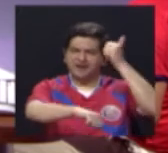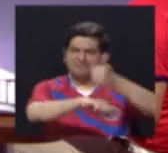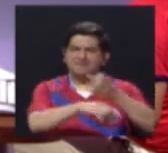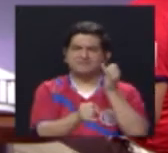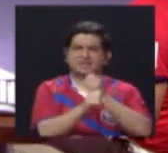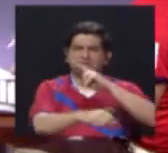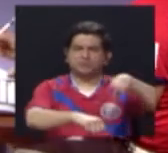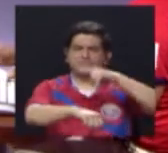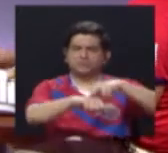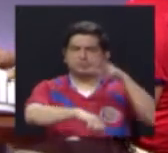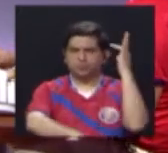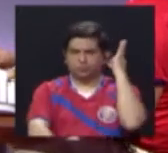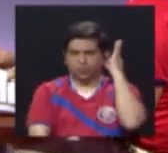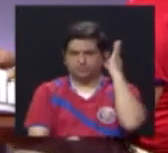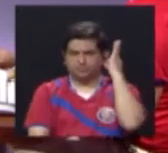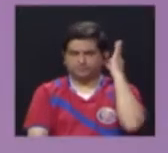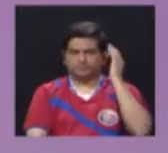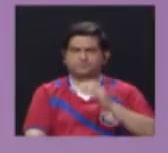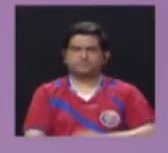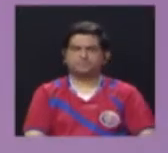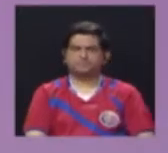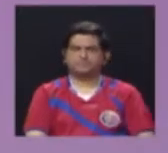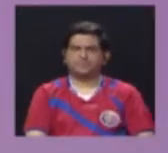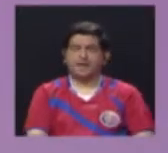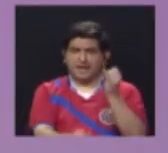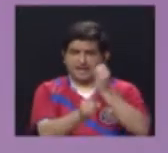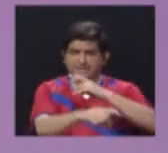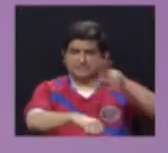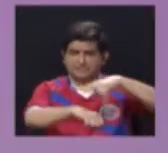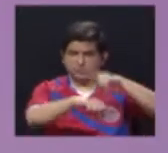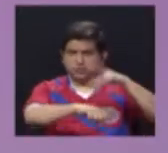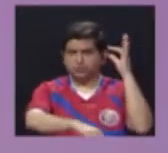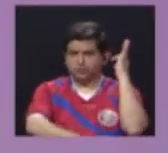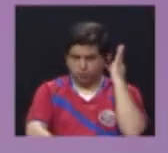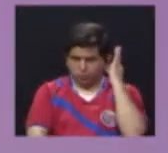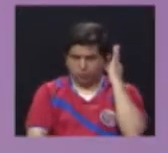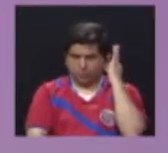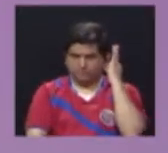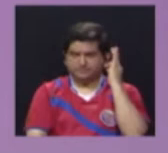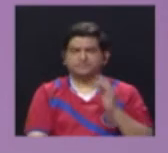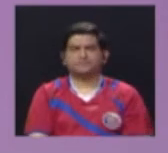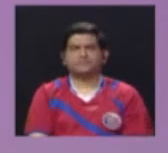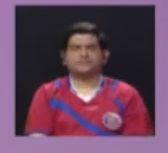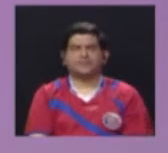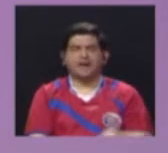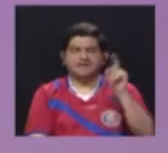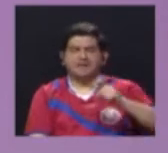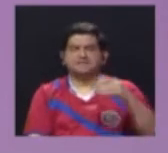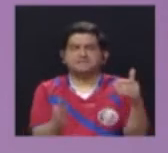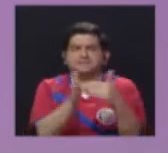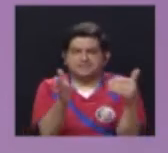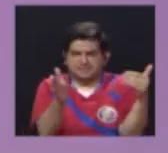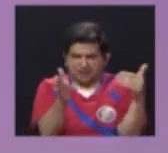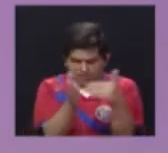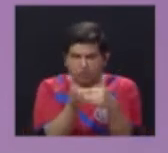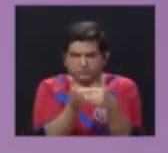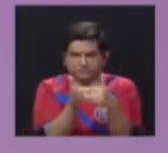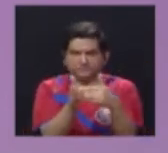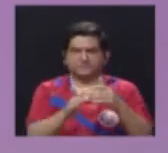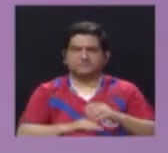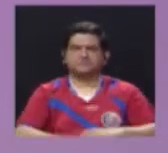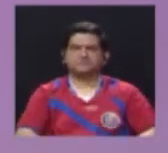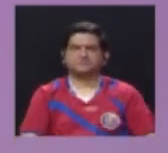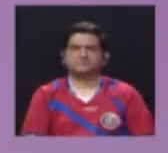instituto nacional de las mujeres es decir el instituto nacional de las mujeres tiene que recuperar el